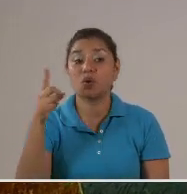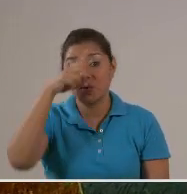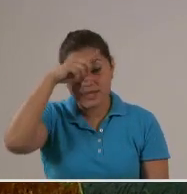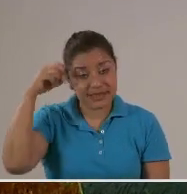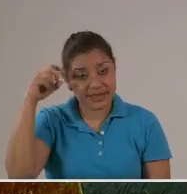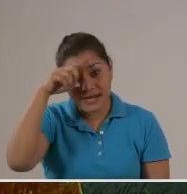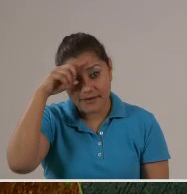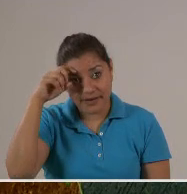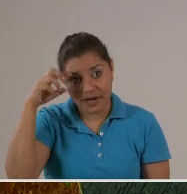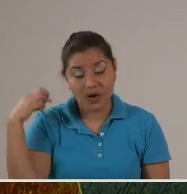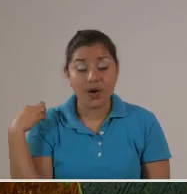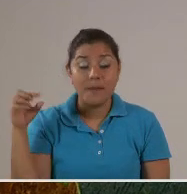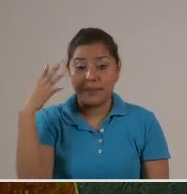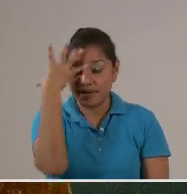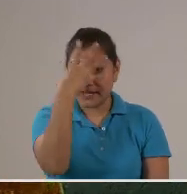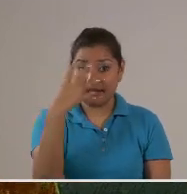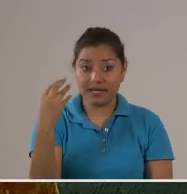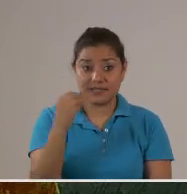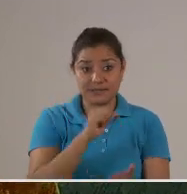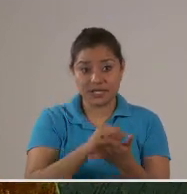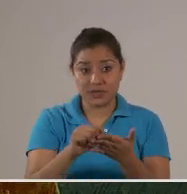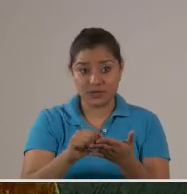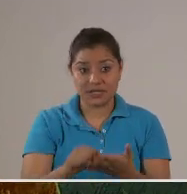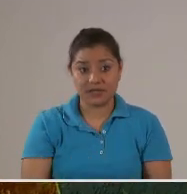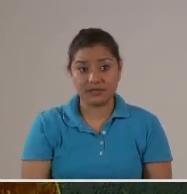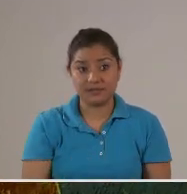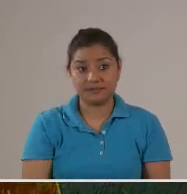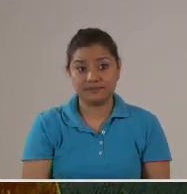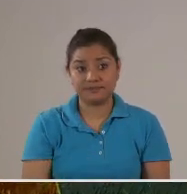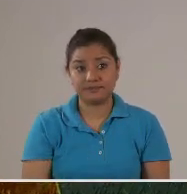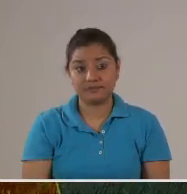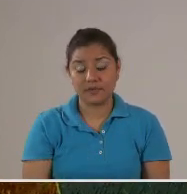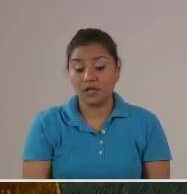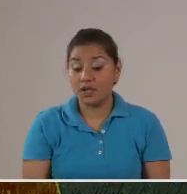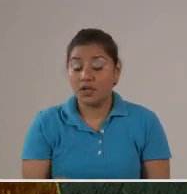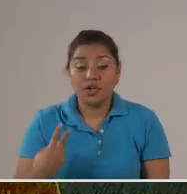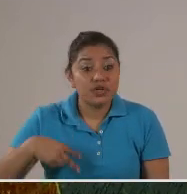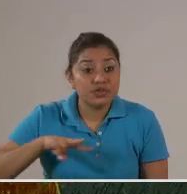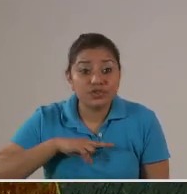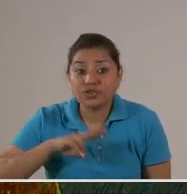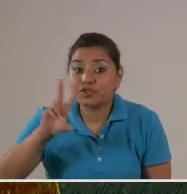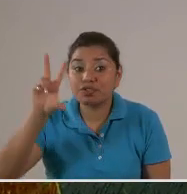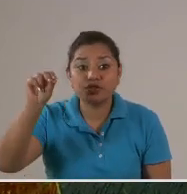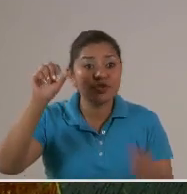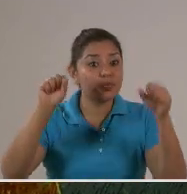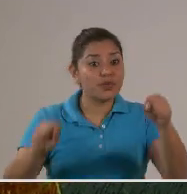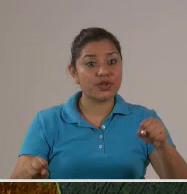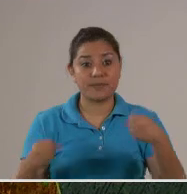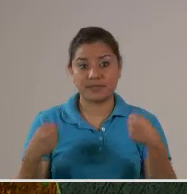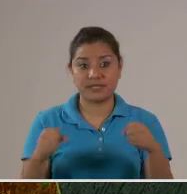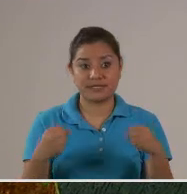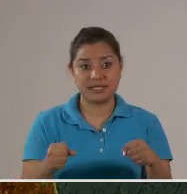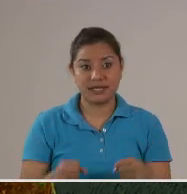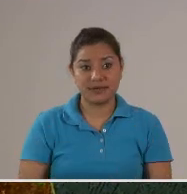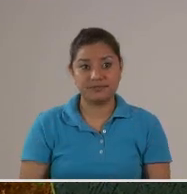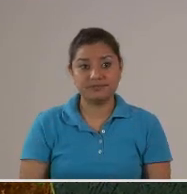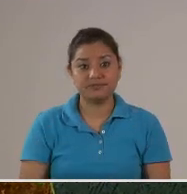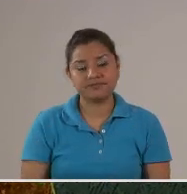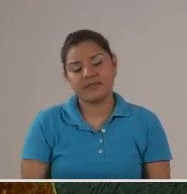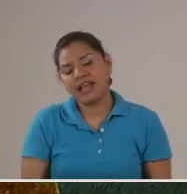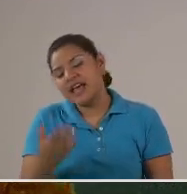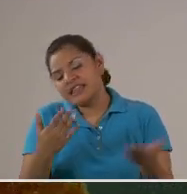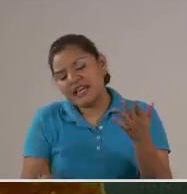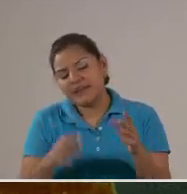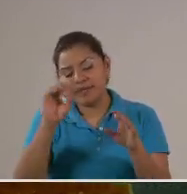trabajo para el espíritu santo nosotros no lo podemos hacer nosotros podemos hacer una que